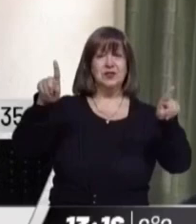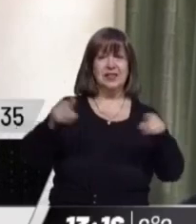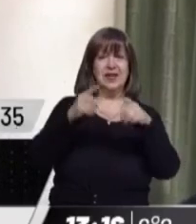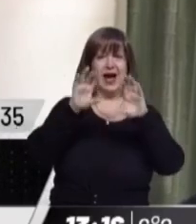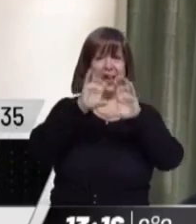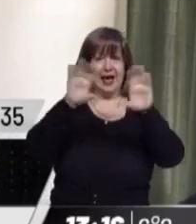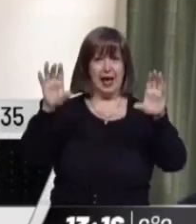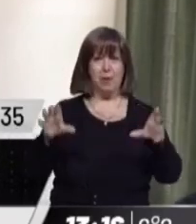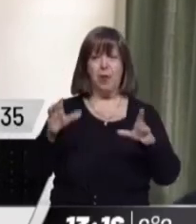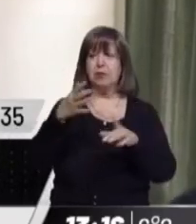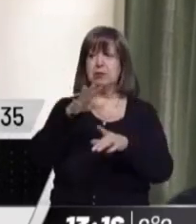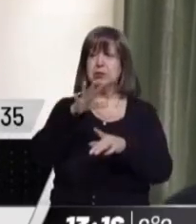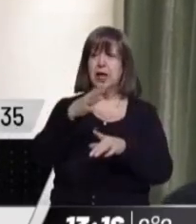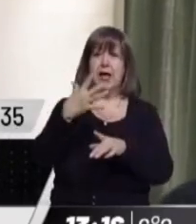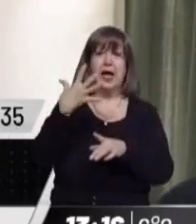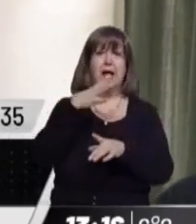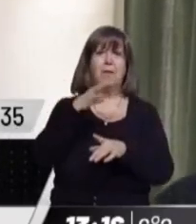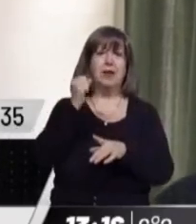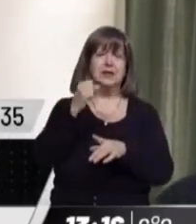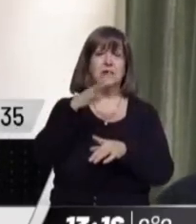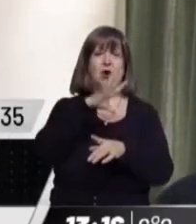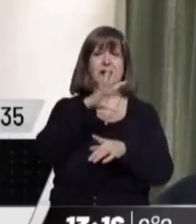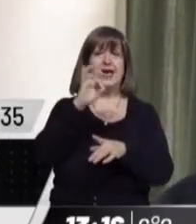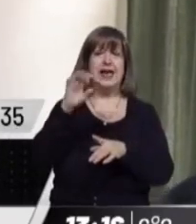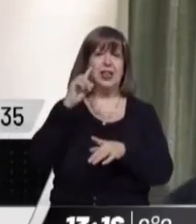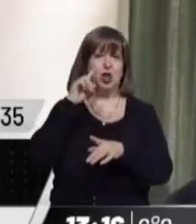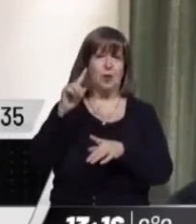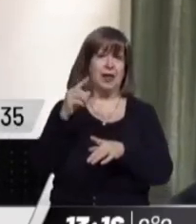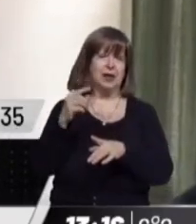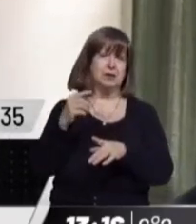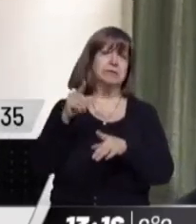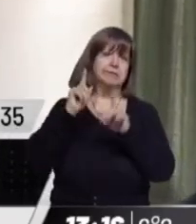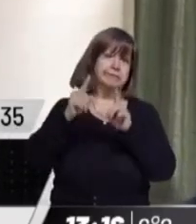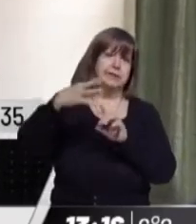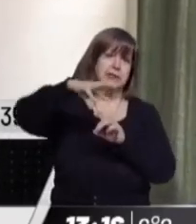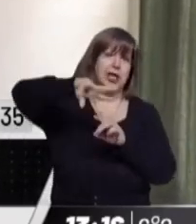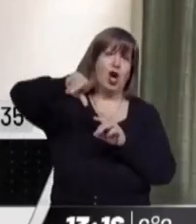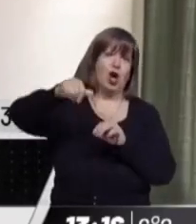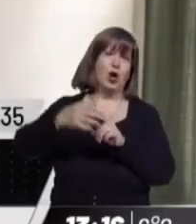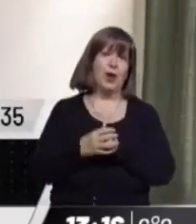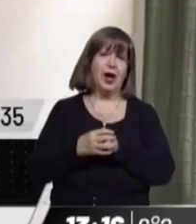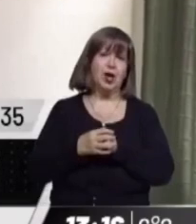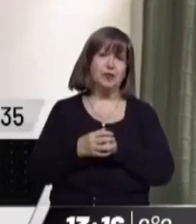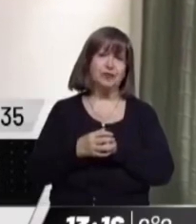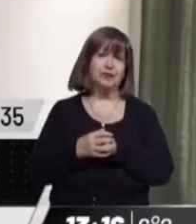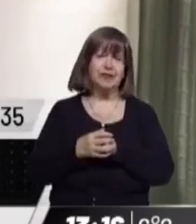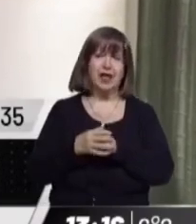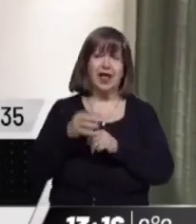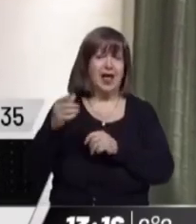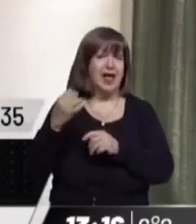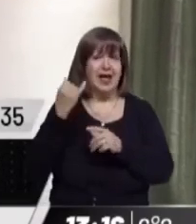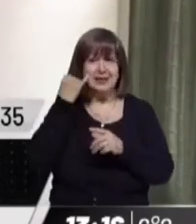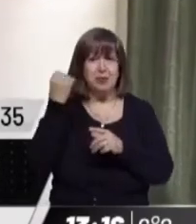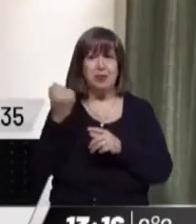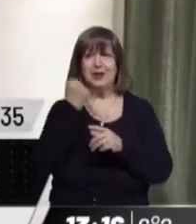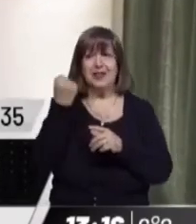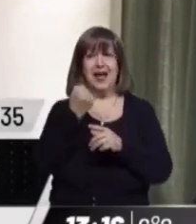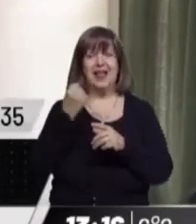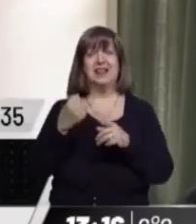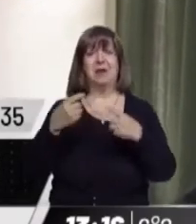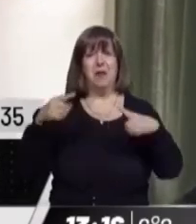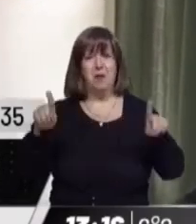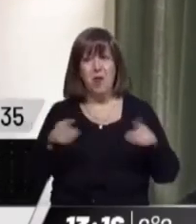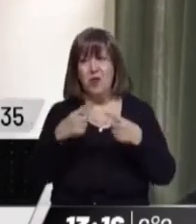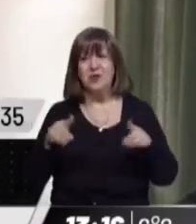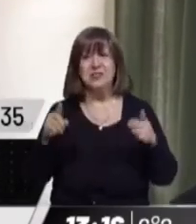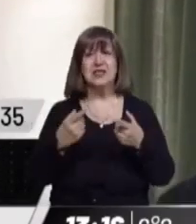momento está evaluado en 500 mil pesos aproximadamente. O sea, tiene muchísimas funciones, nos servía para todos los momentos de la rutina, para